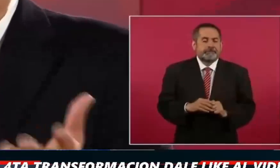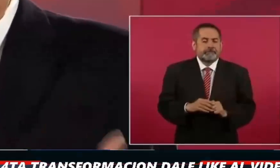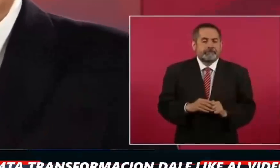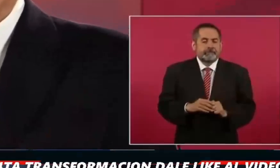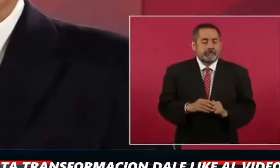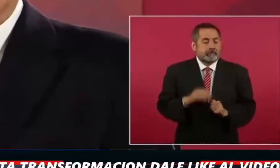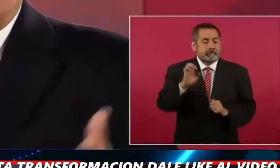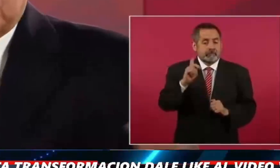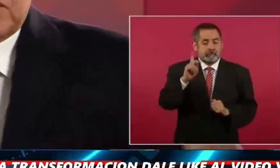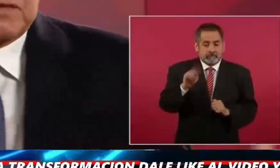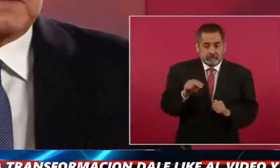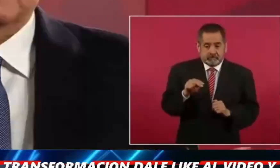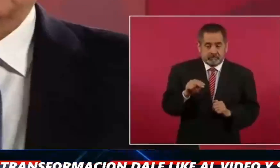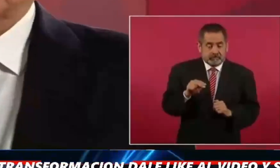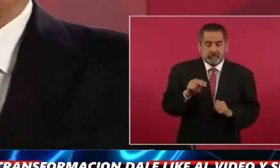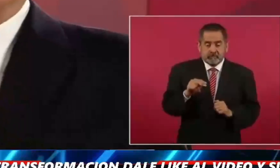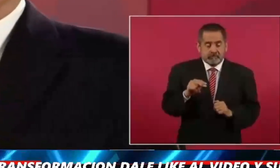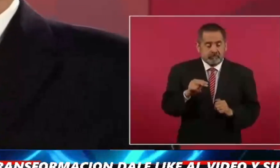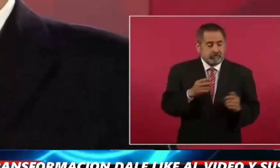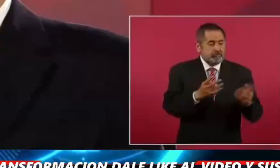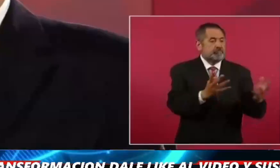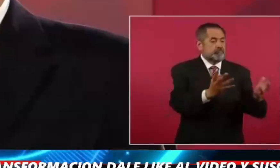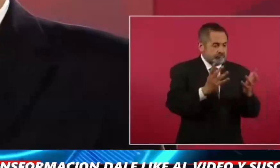Y tengo información que lo fueron a ver